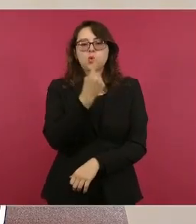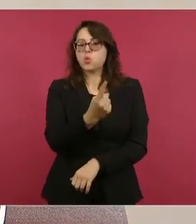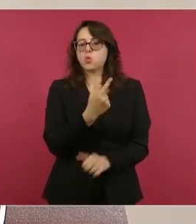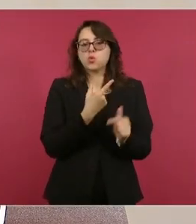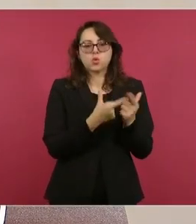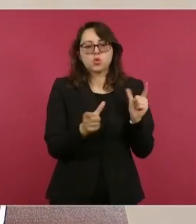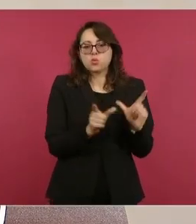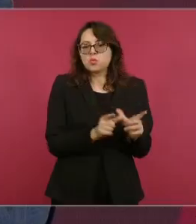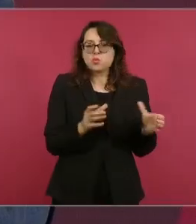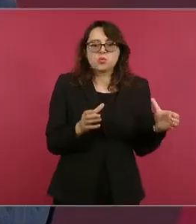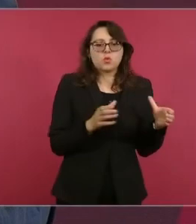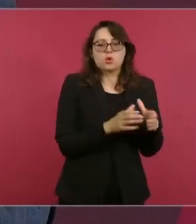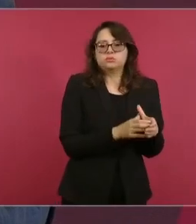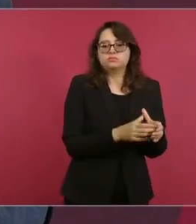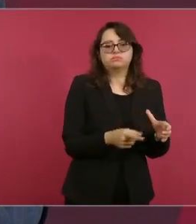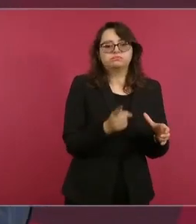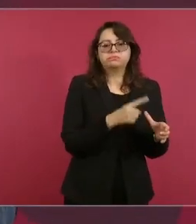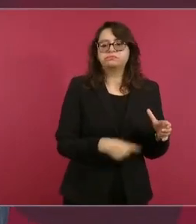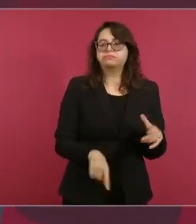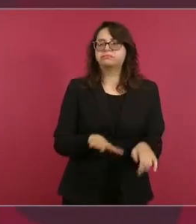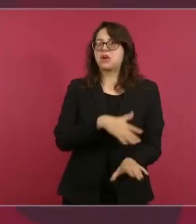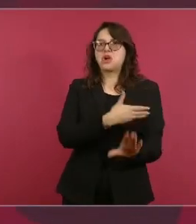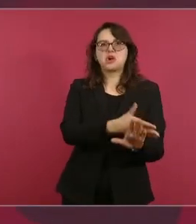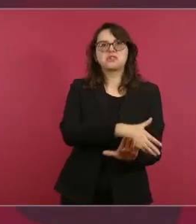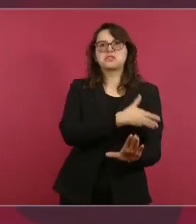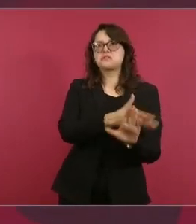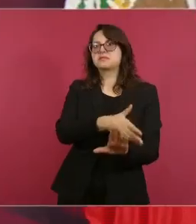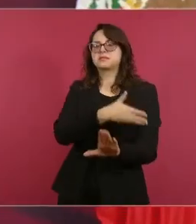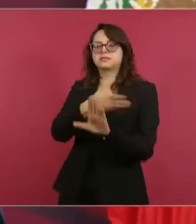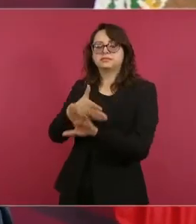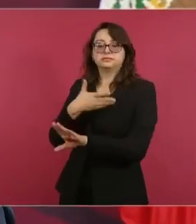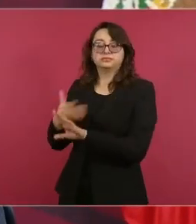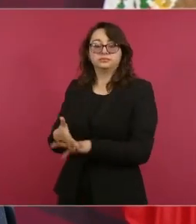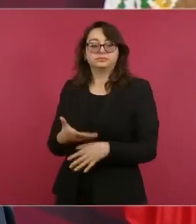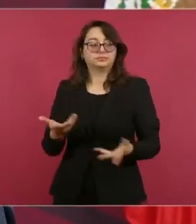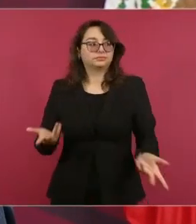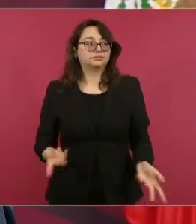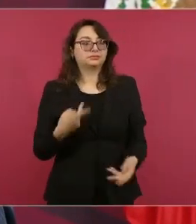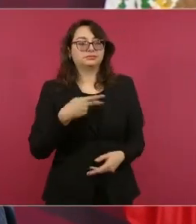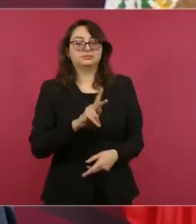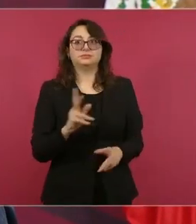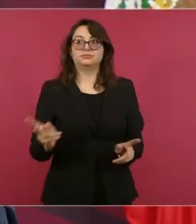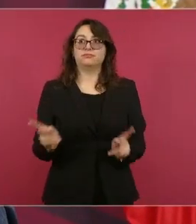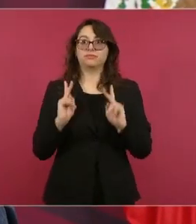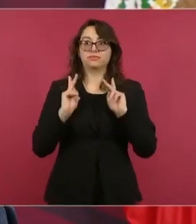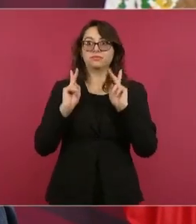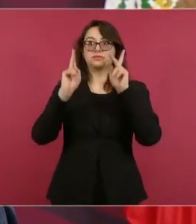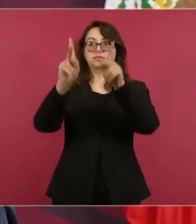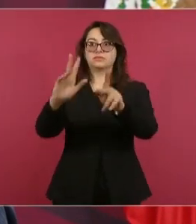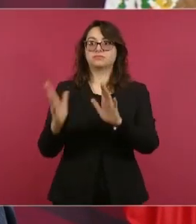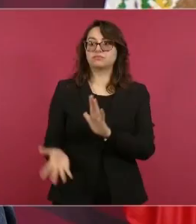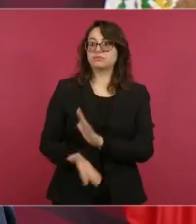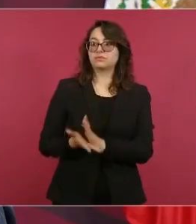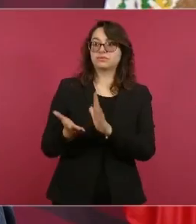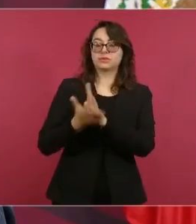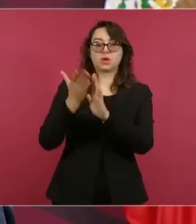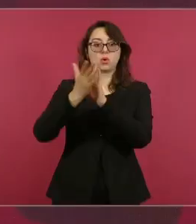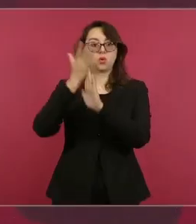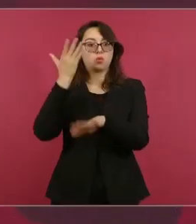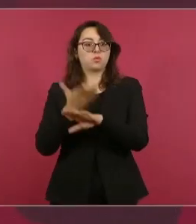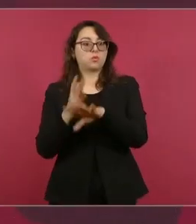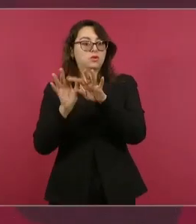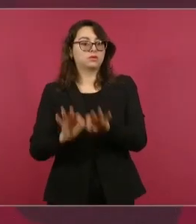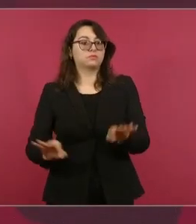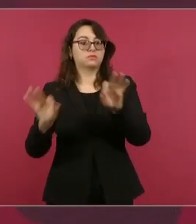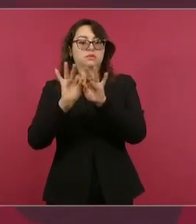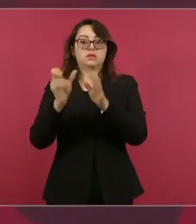Pero ahí vamos, avanzando, y son obras muy importantes, son inversiones. Ese viaducto tiene una inversión